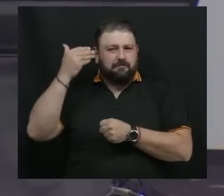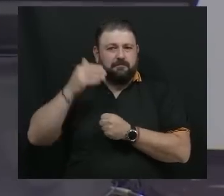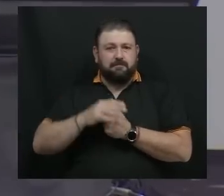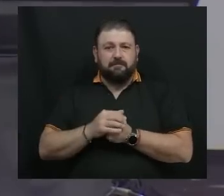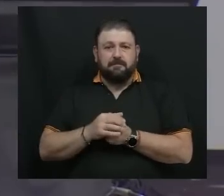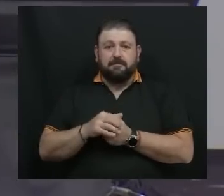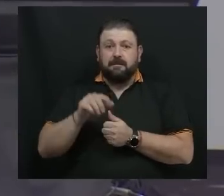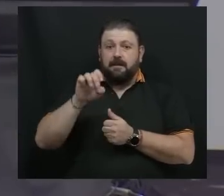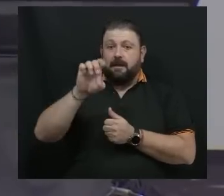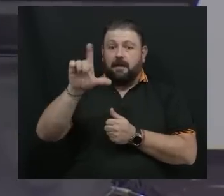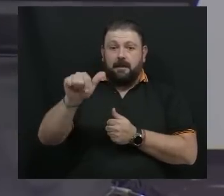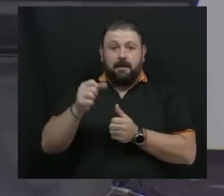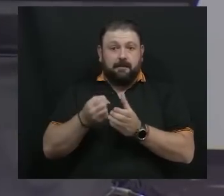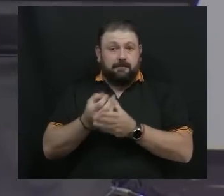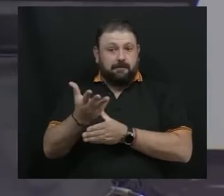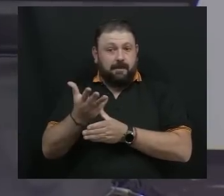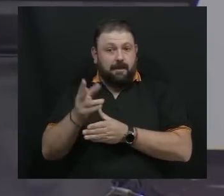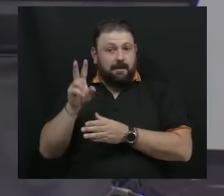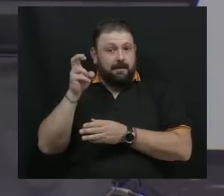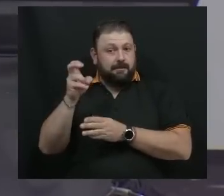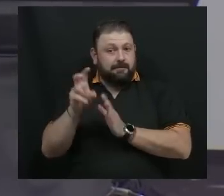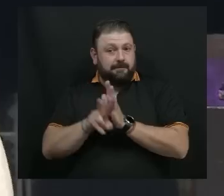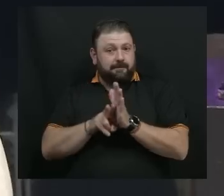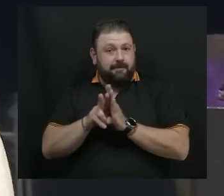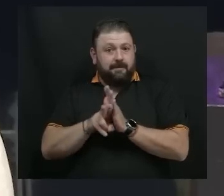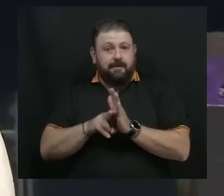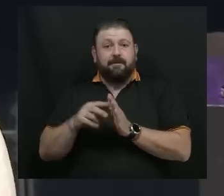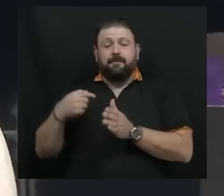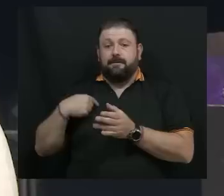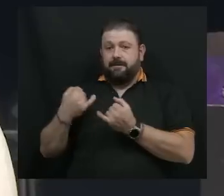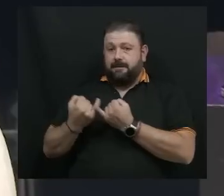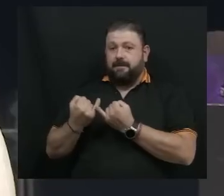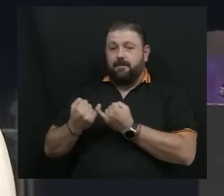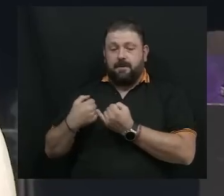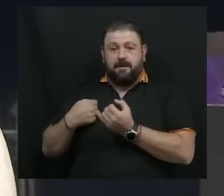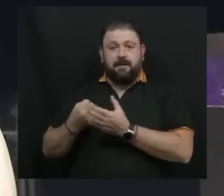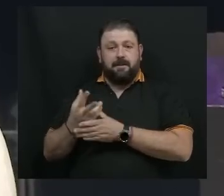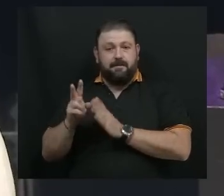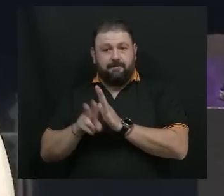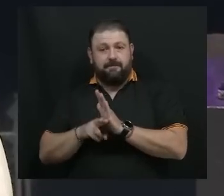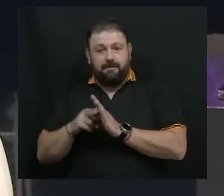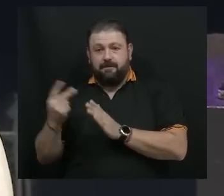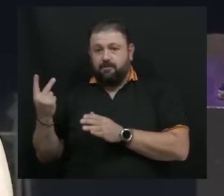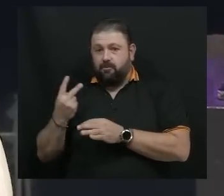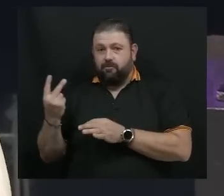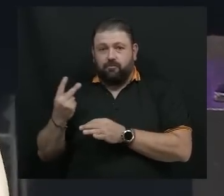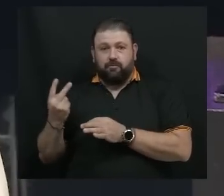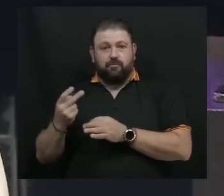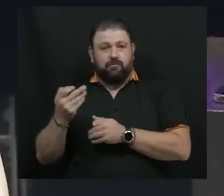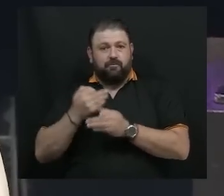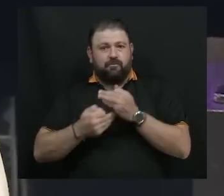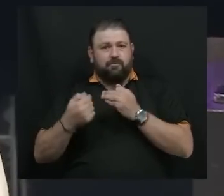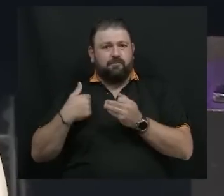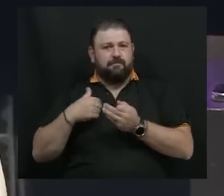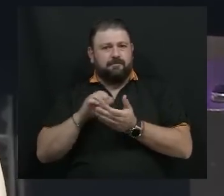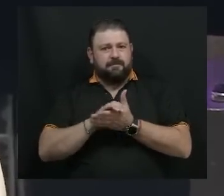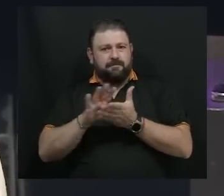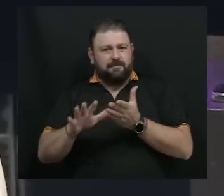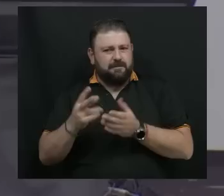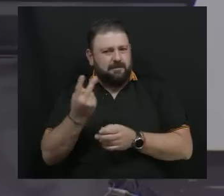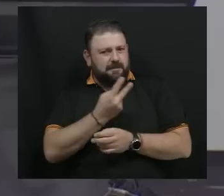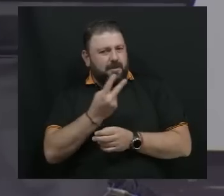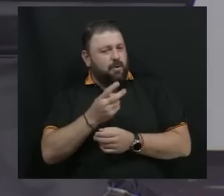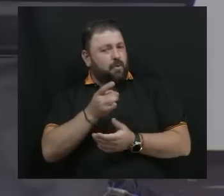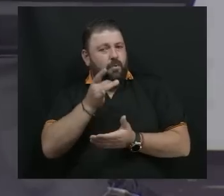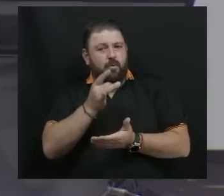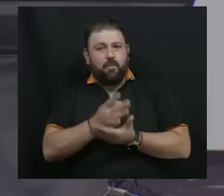Nina sale en ese video. También yo salimos en el video. Y bueno, junto con mi esposa, creo que somos los únicos que